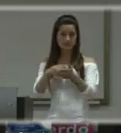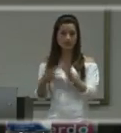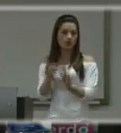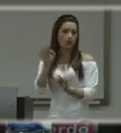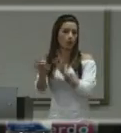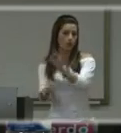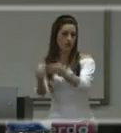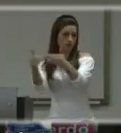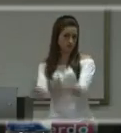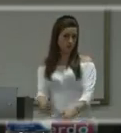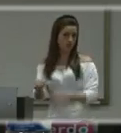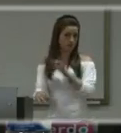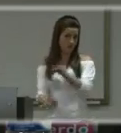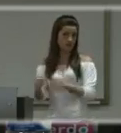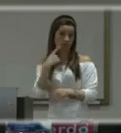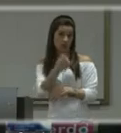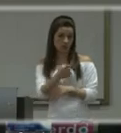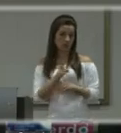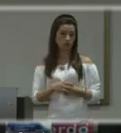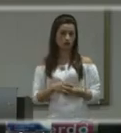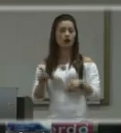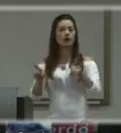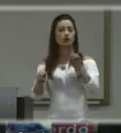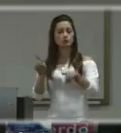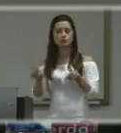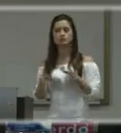a la persona con discapacidad y muchos están de acuerdo